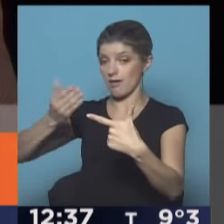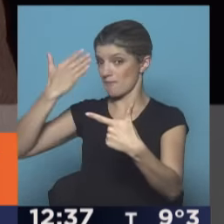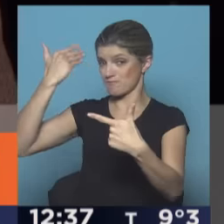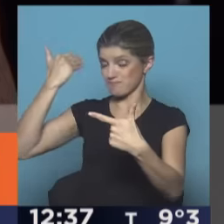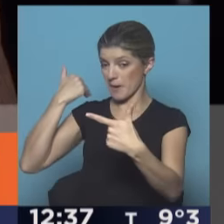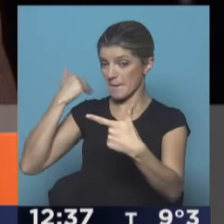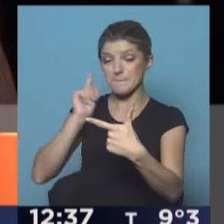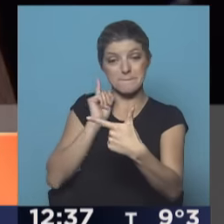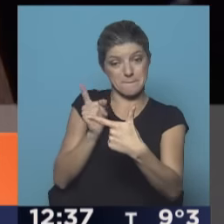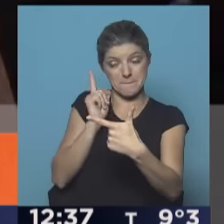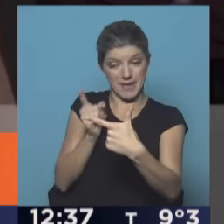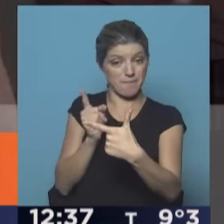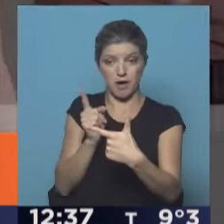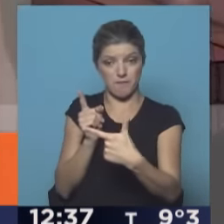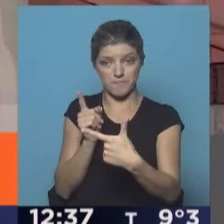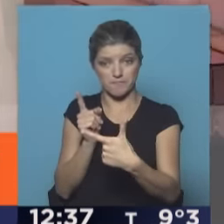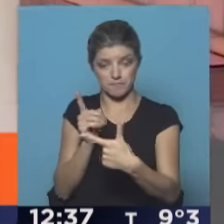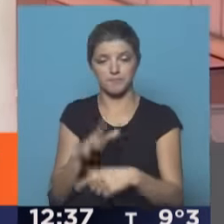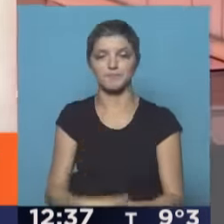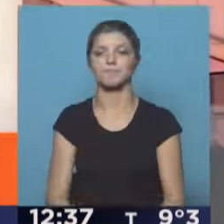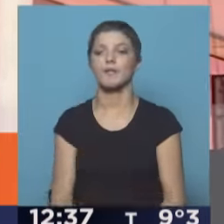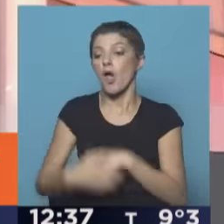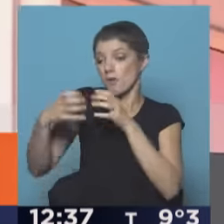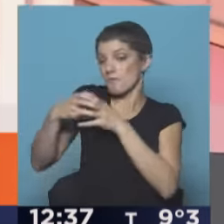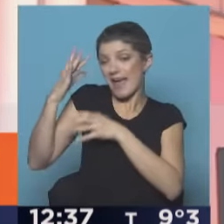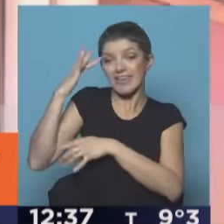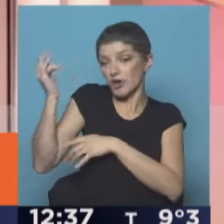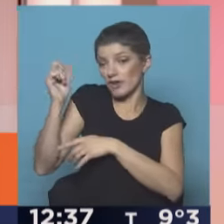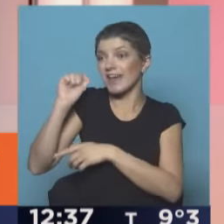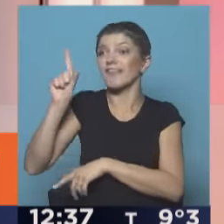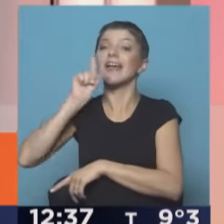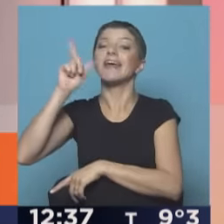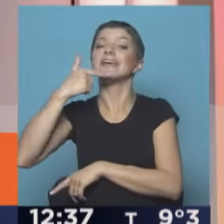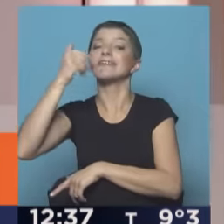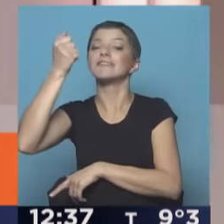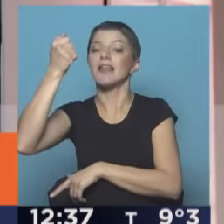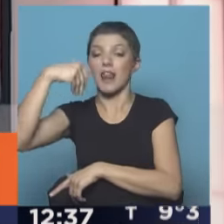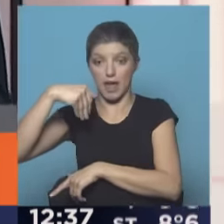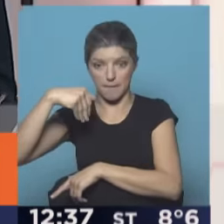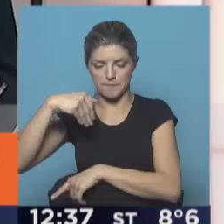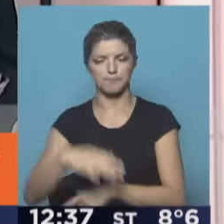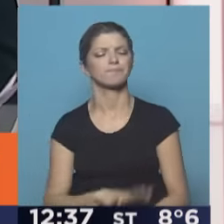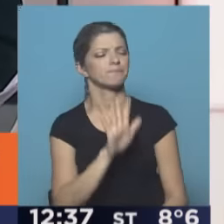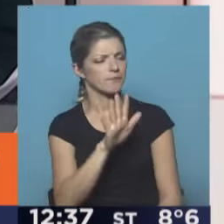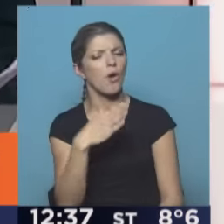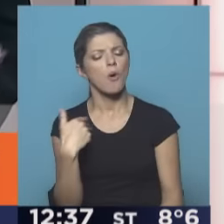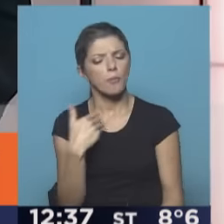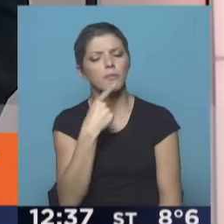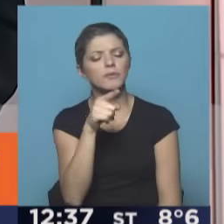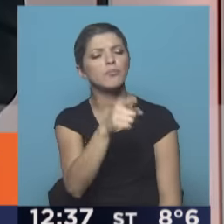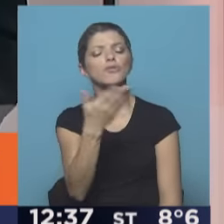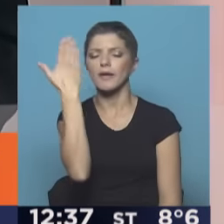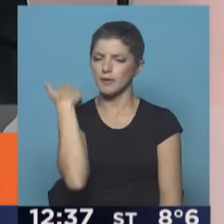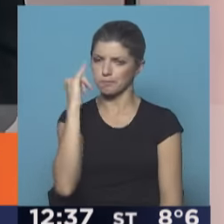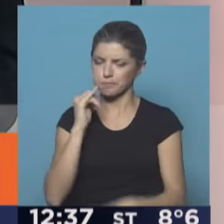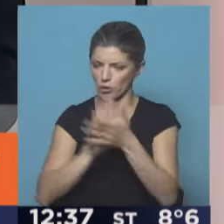la misma fuente si quieren este ideológica islámica no podemos decir que por ejemplo vos decías señalaba las fisuras